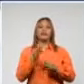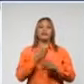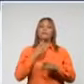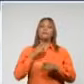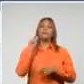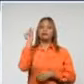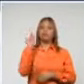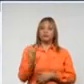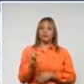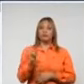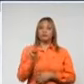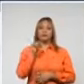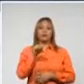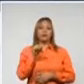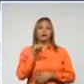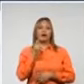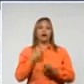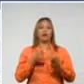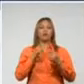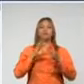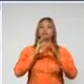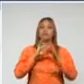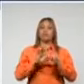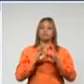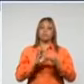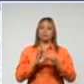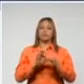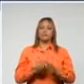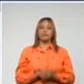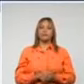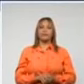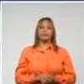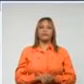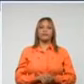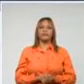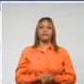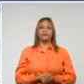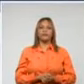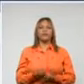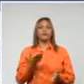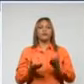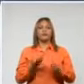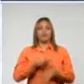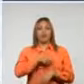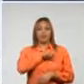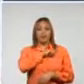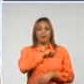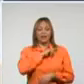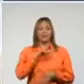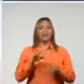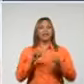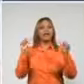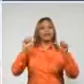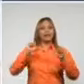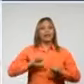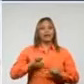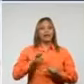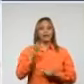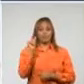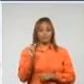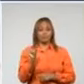aún estando en el estado crítico. De los que teníamos ayer graves, 2